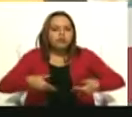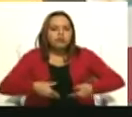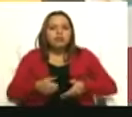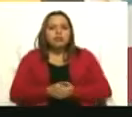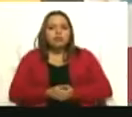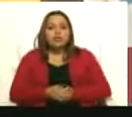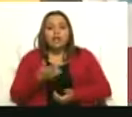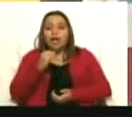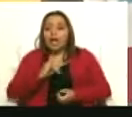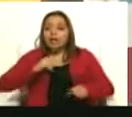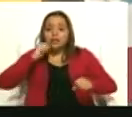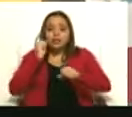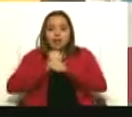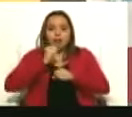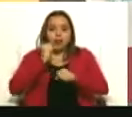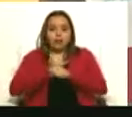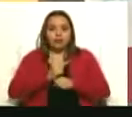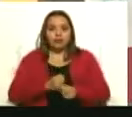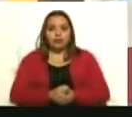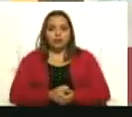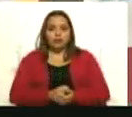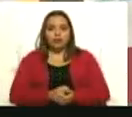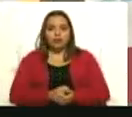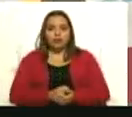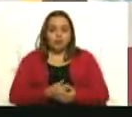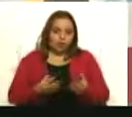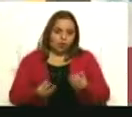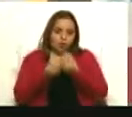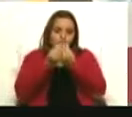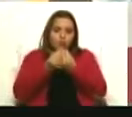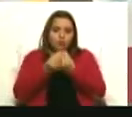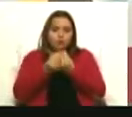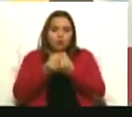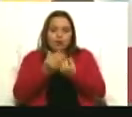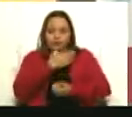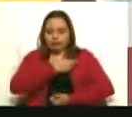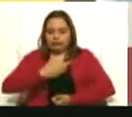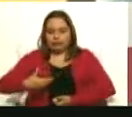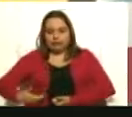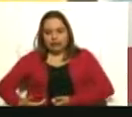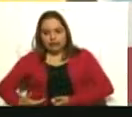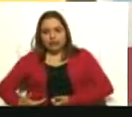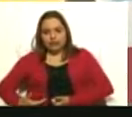que ha estado trabajando al lado del señor presidente de la República